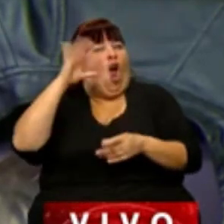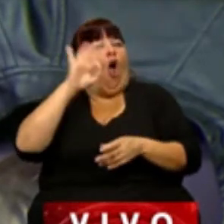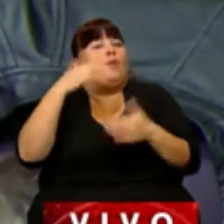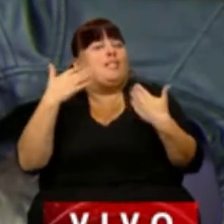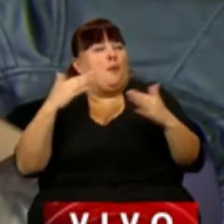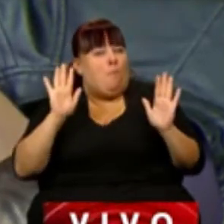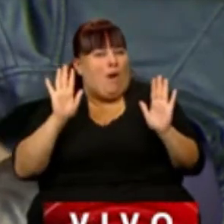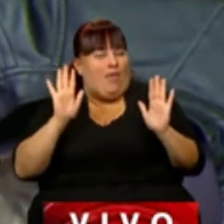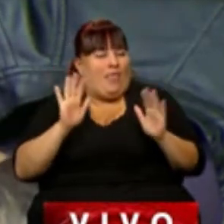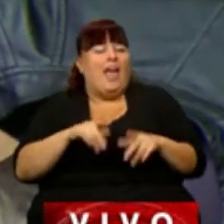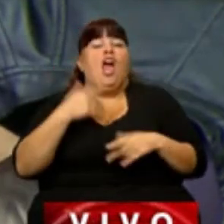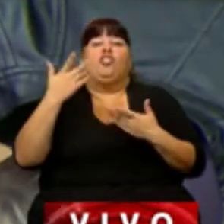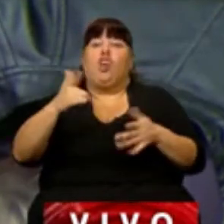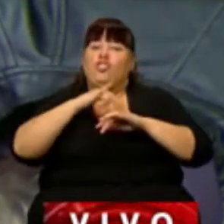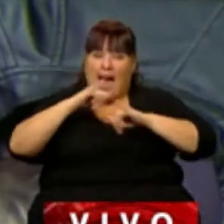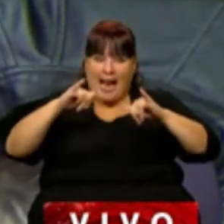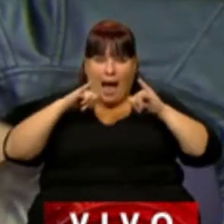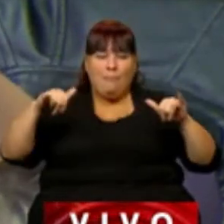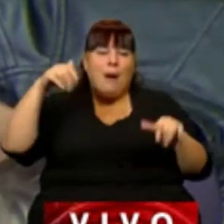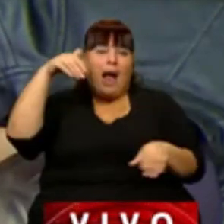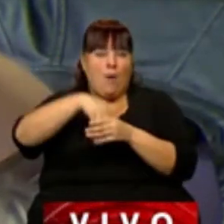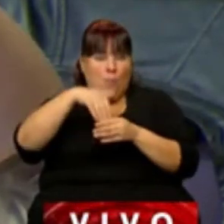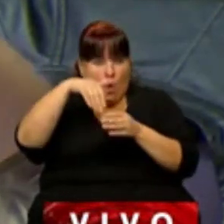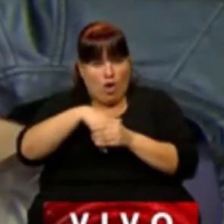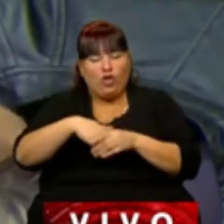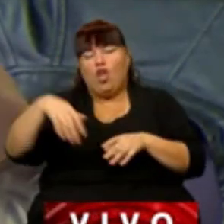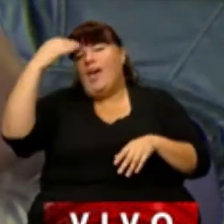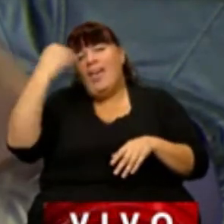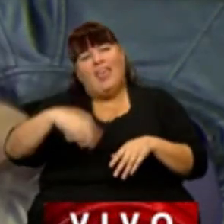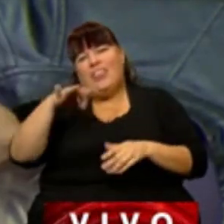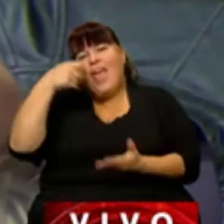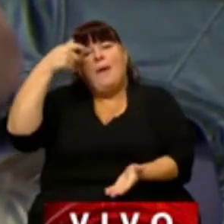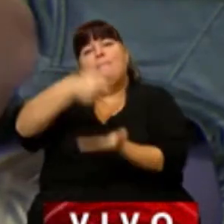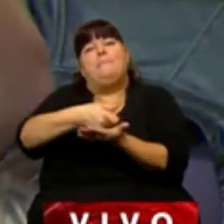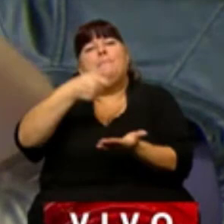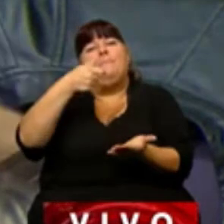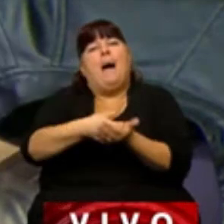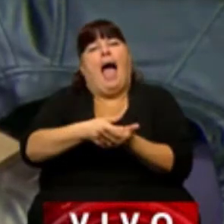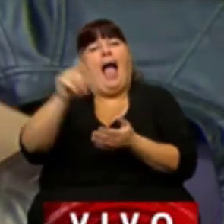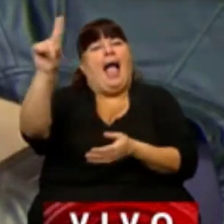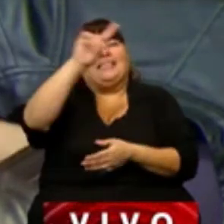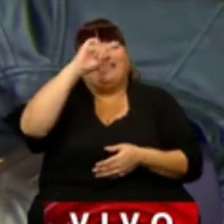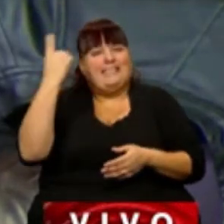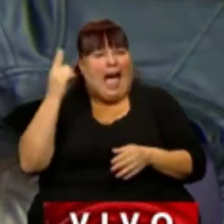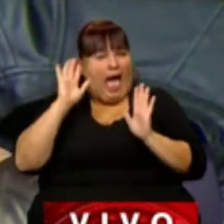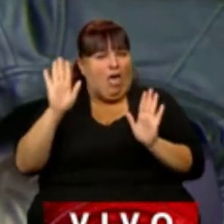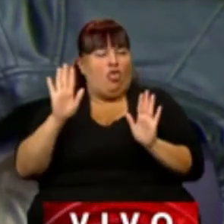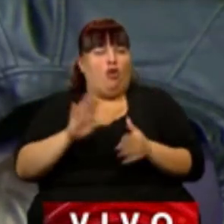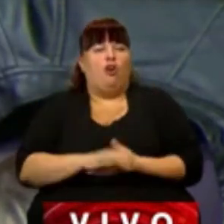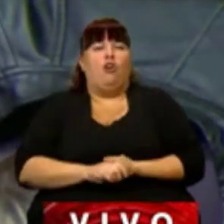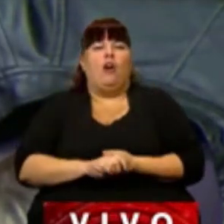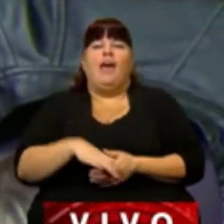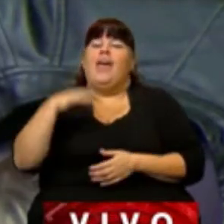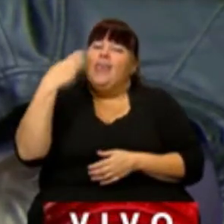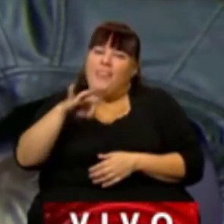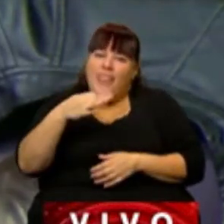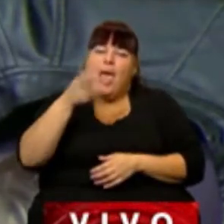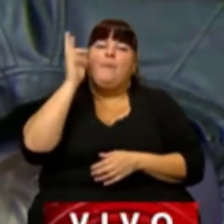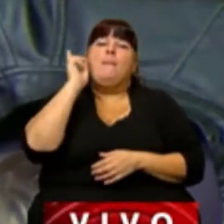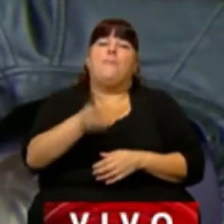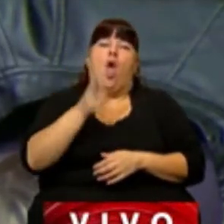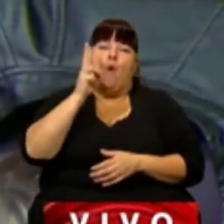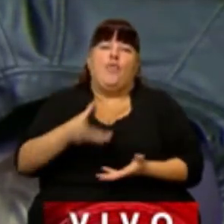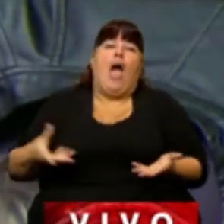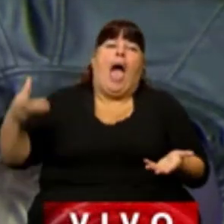opinar. Entonces las campañas electorales deben ser financiadas por el Estado, señor presidente. Hay que prohibir